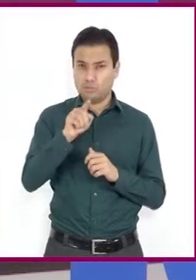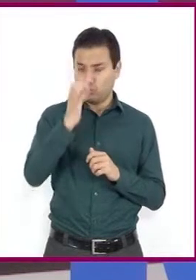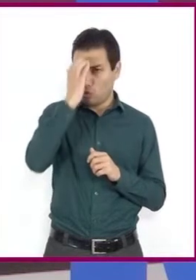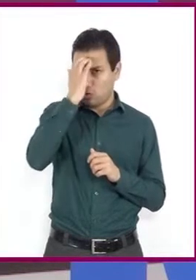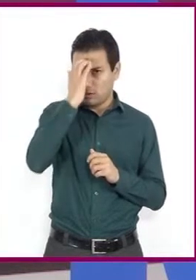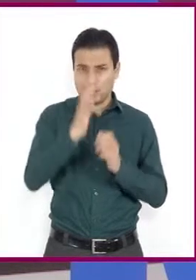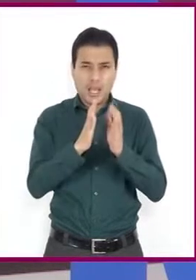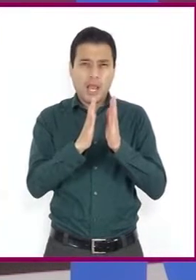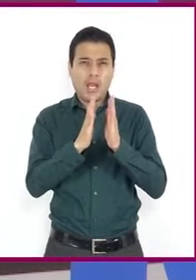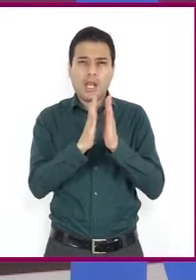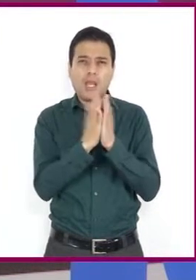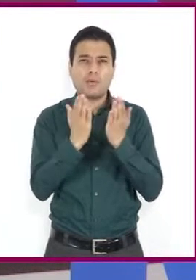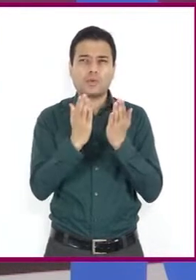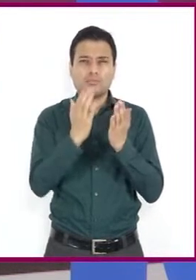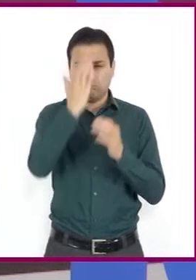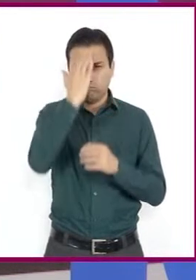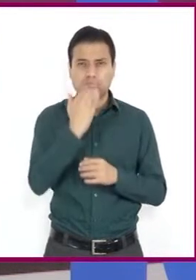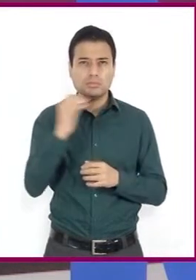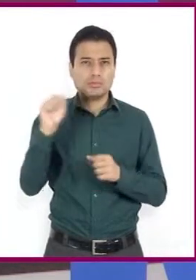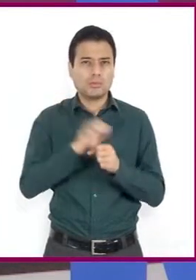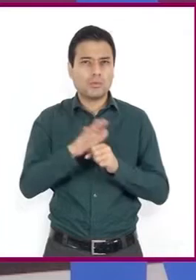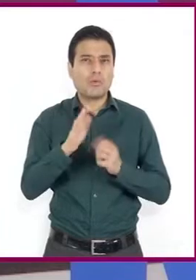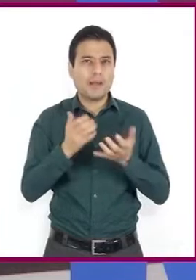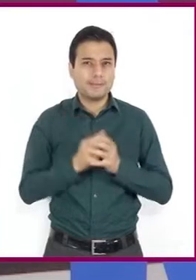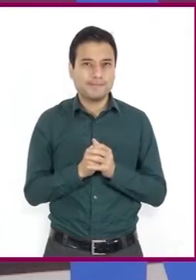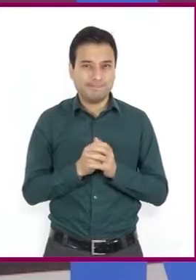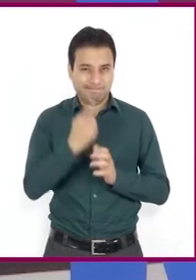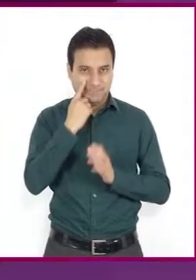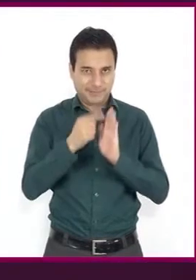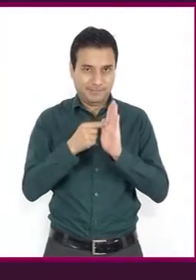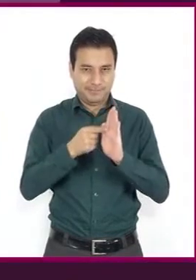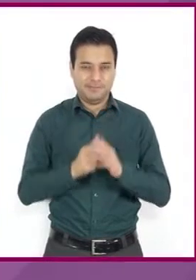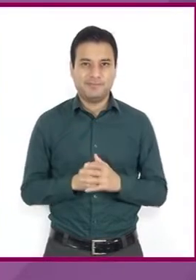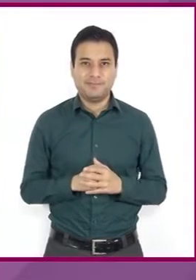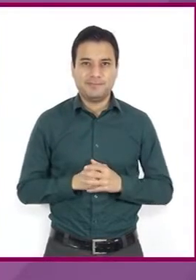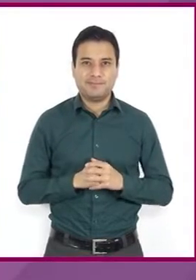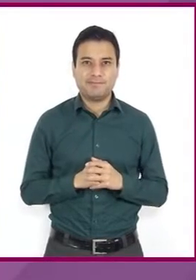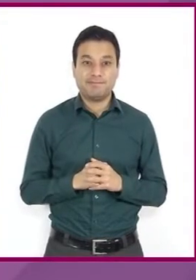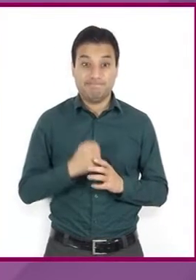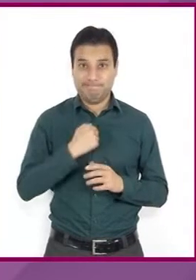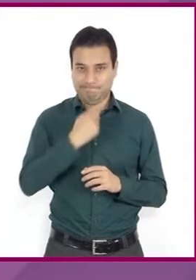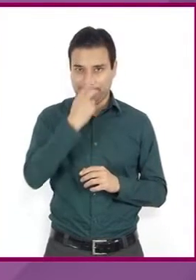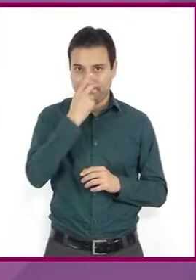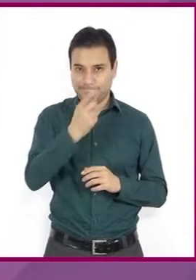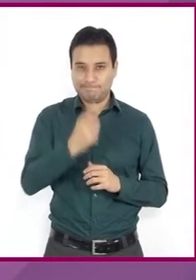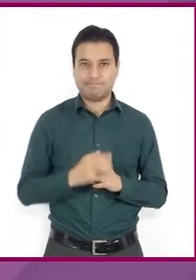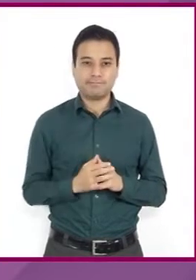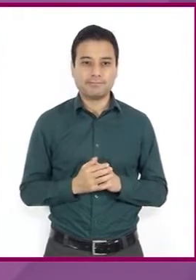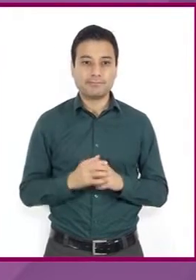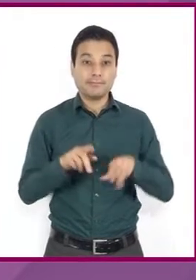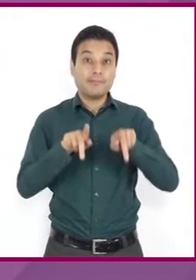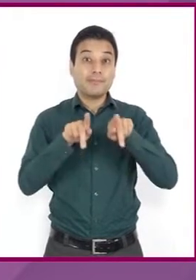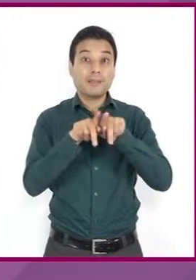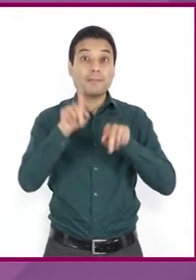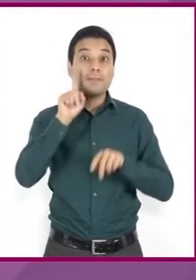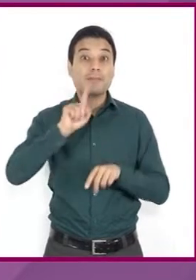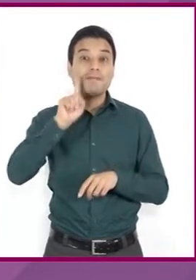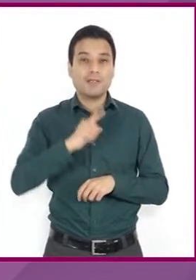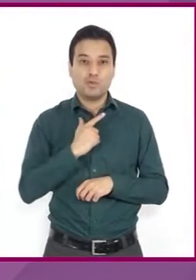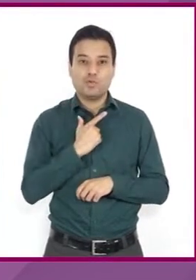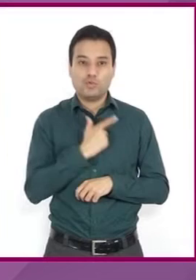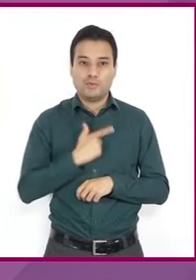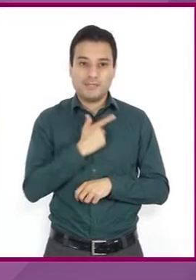que los hicieron famosos? Vamos a verlo. Les cuento, a una de mis primas le encanta leer y